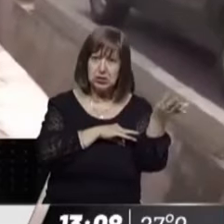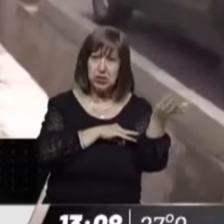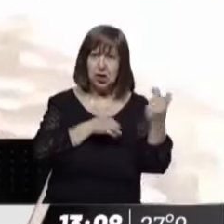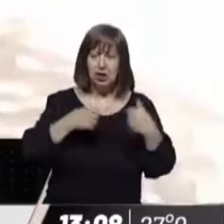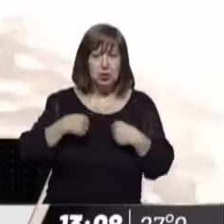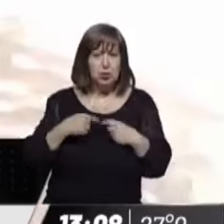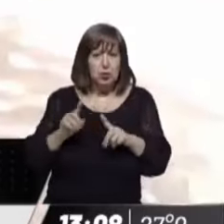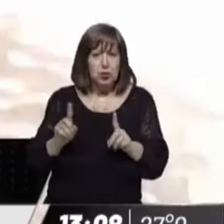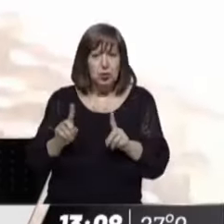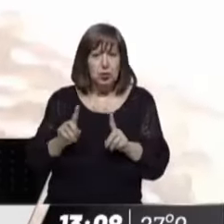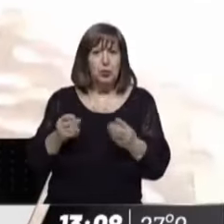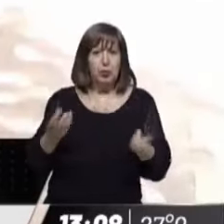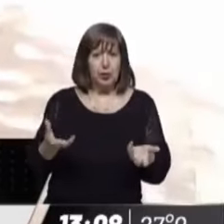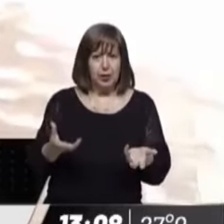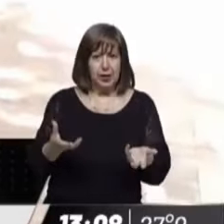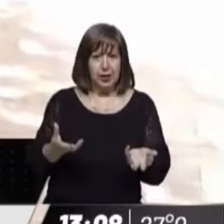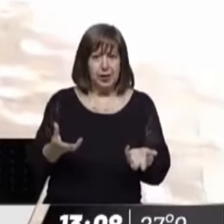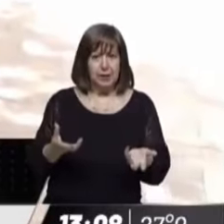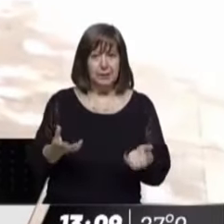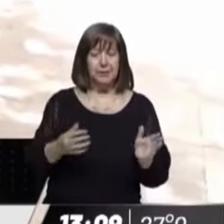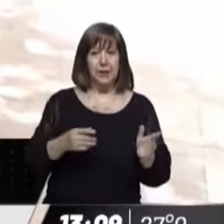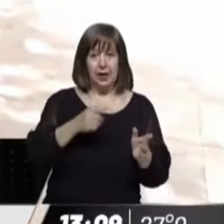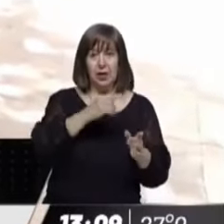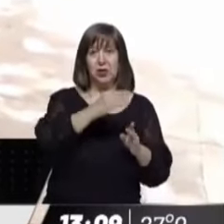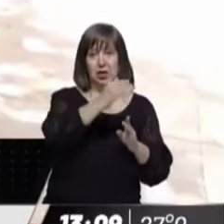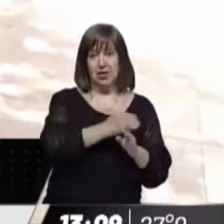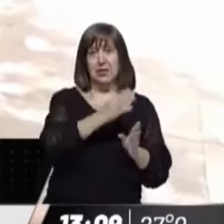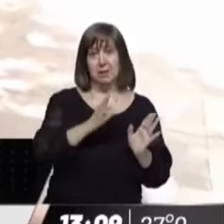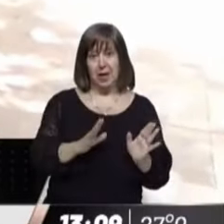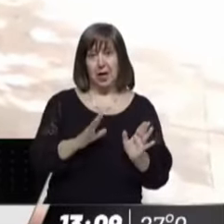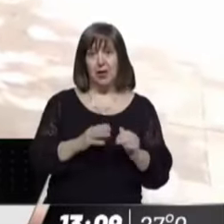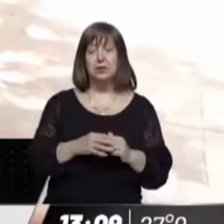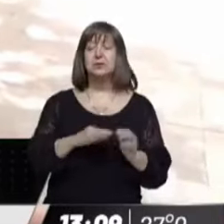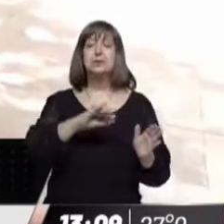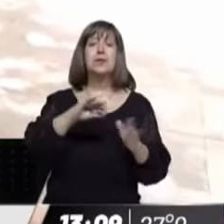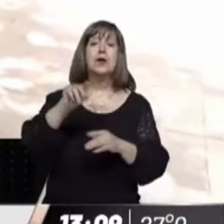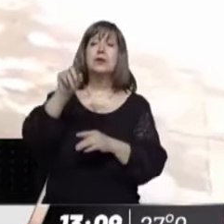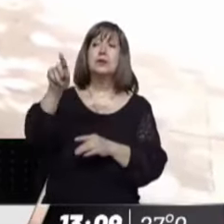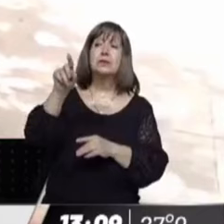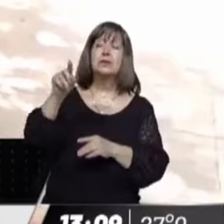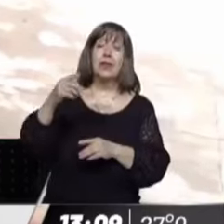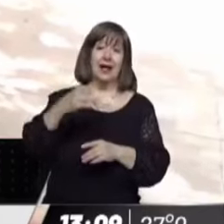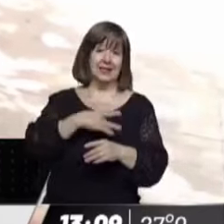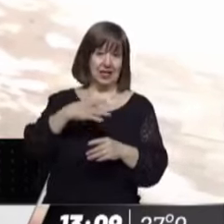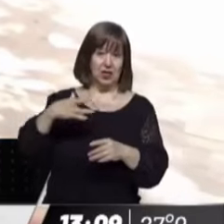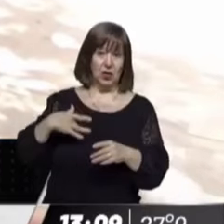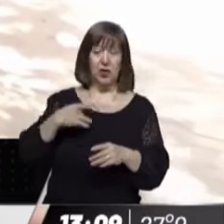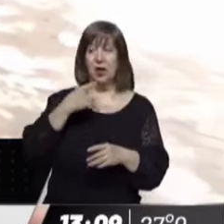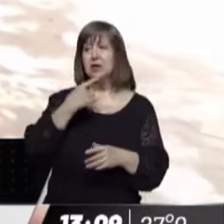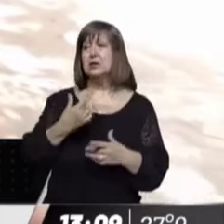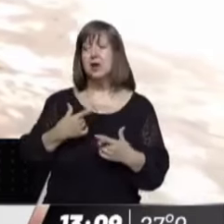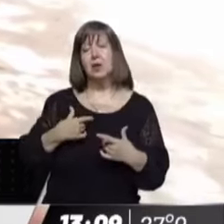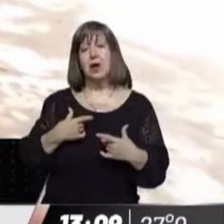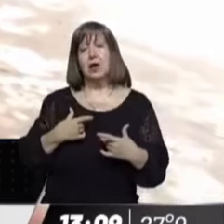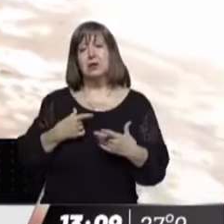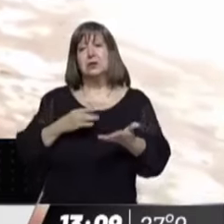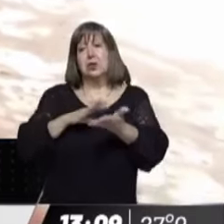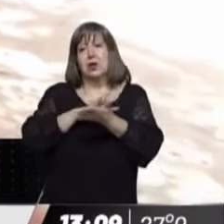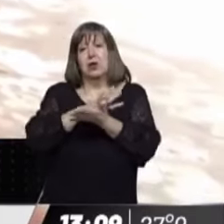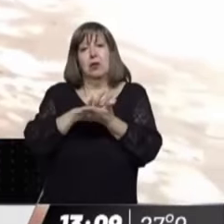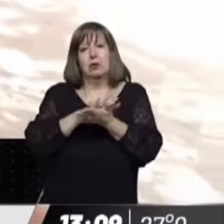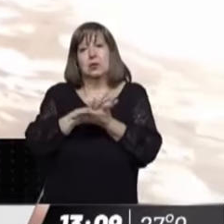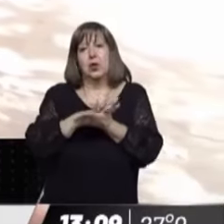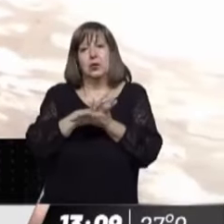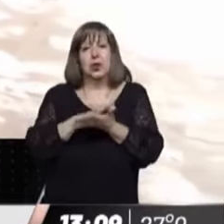puede. Consumimos, a ver, uno recorta en lo que puede recortar y